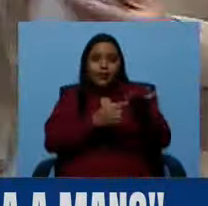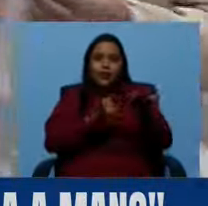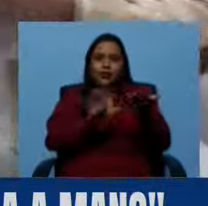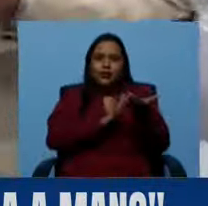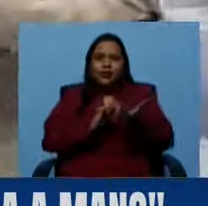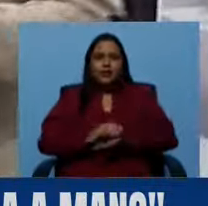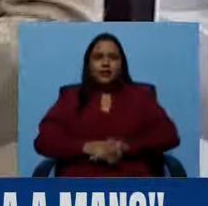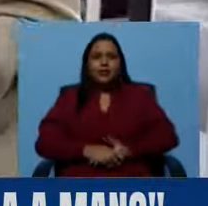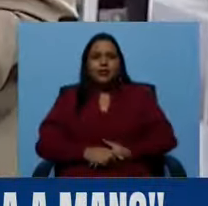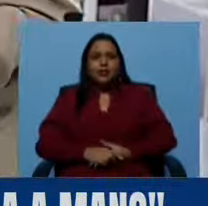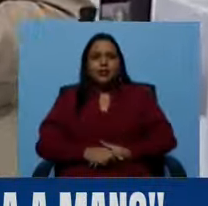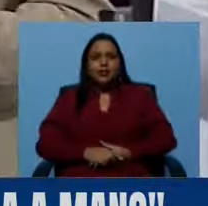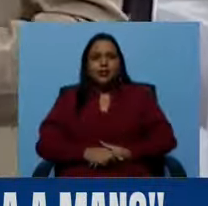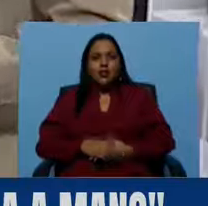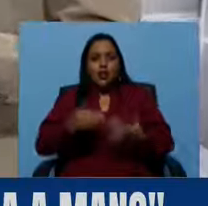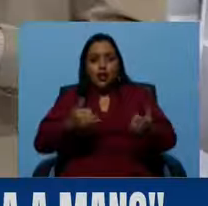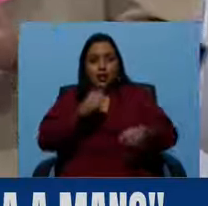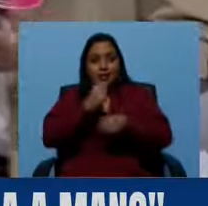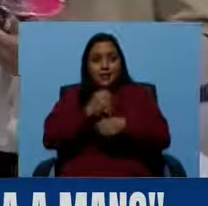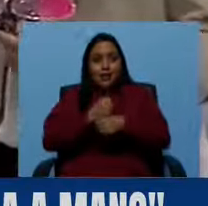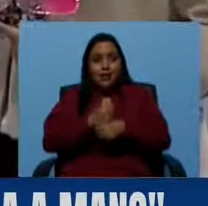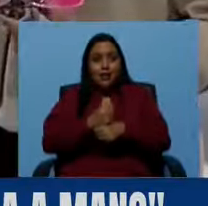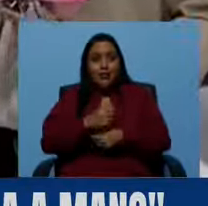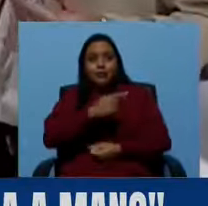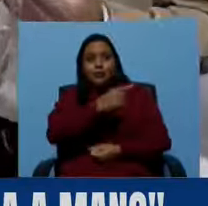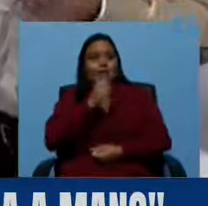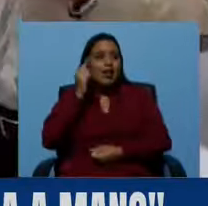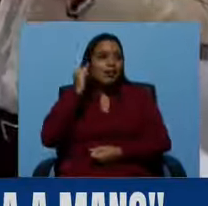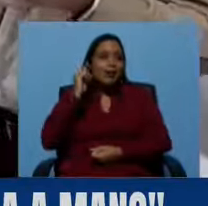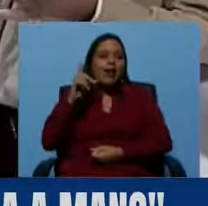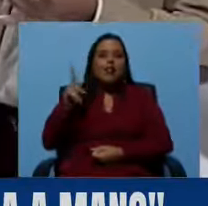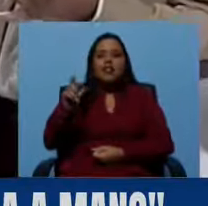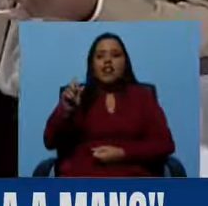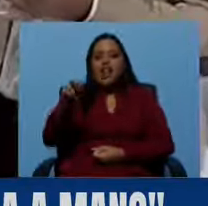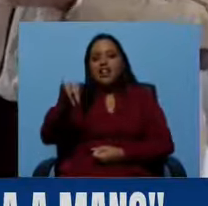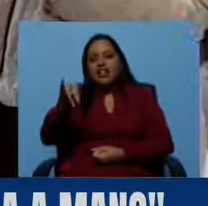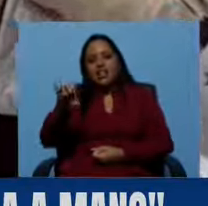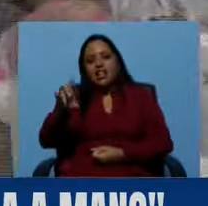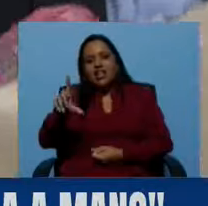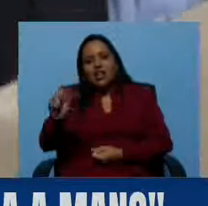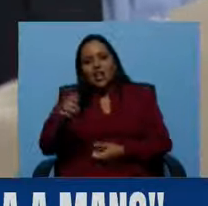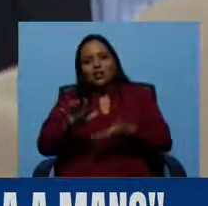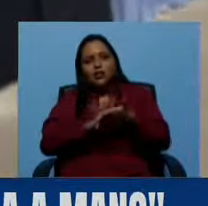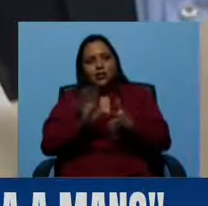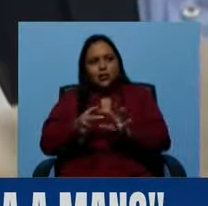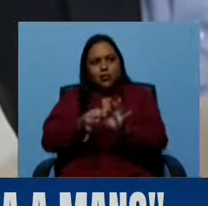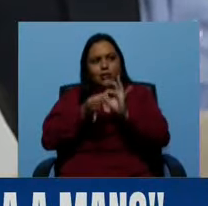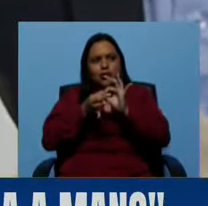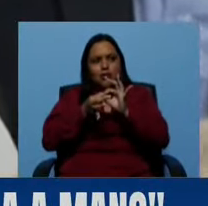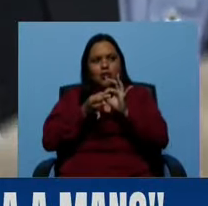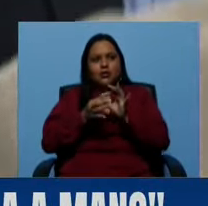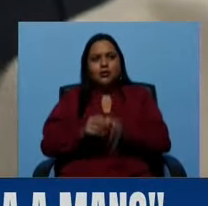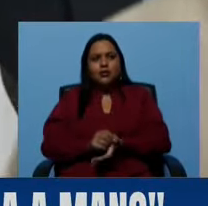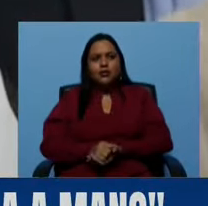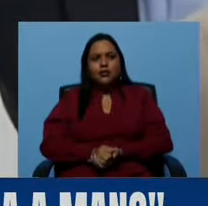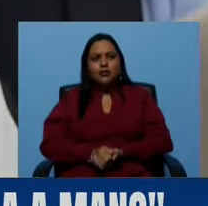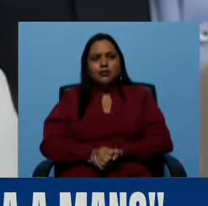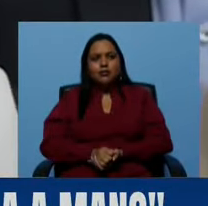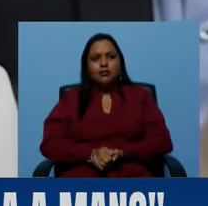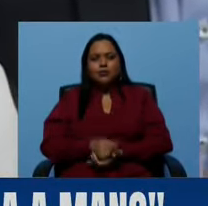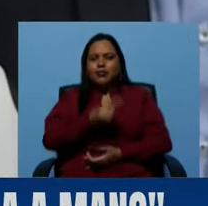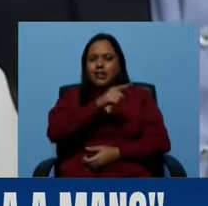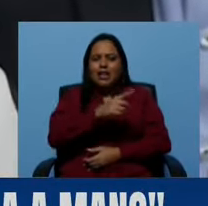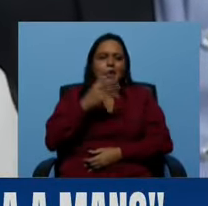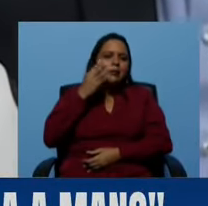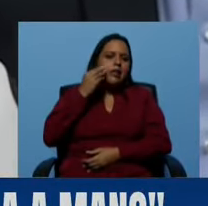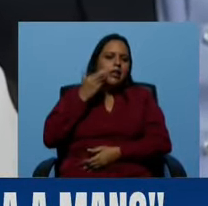estamos trabajando con Daniela en una iniciativa de unión de esa, digamos, gran